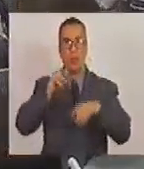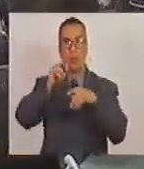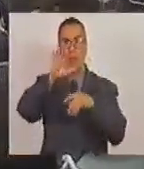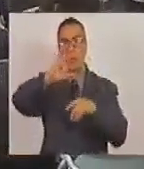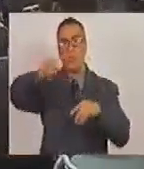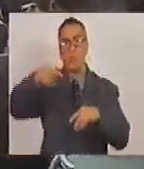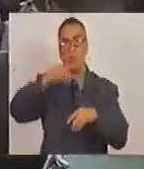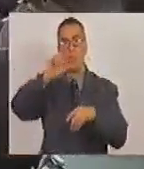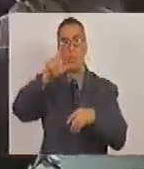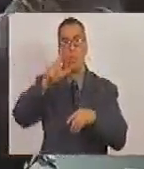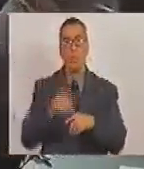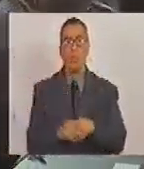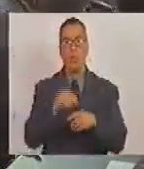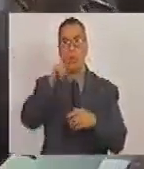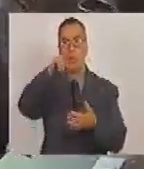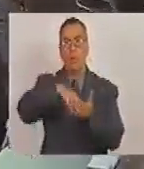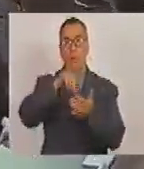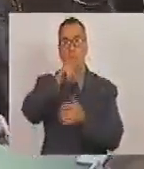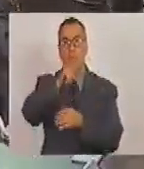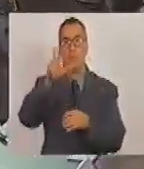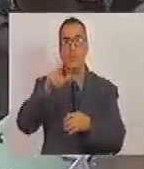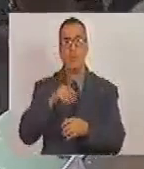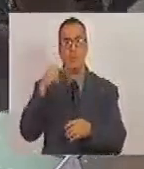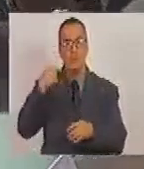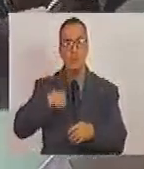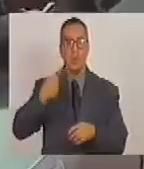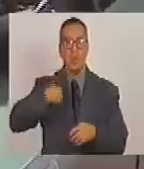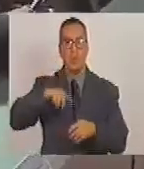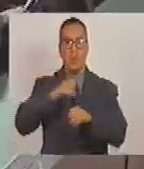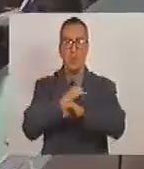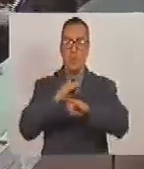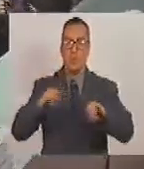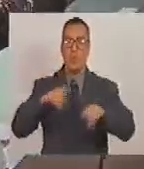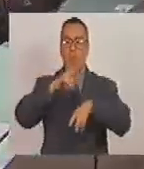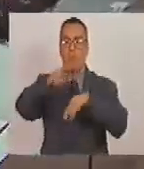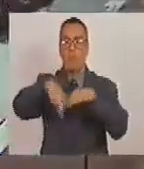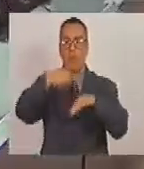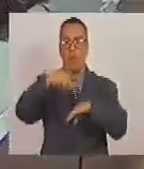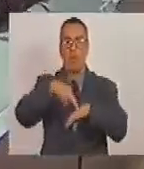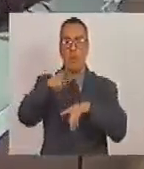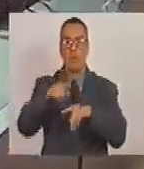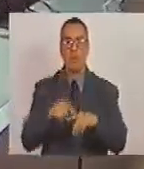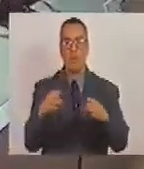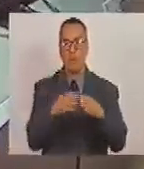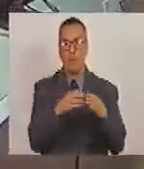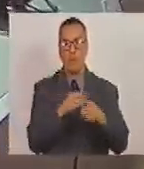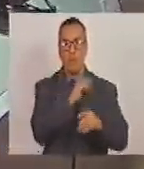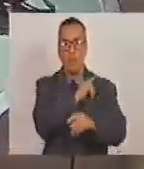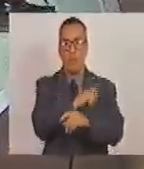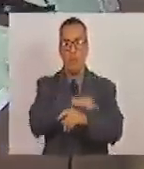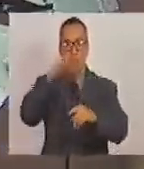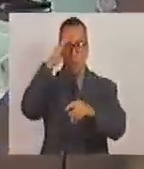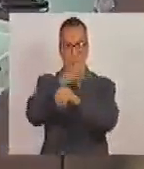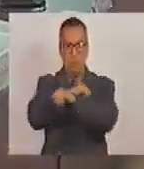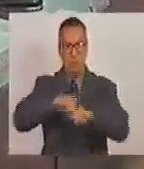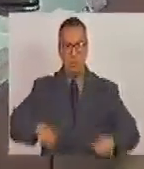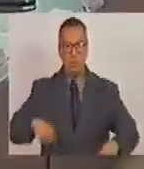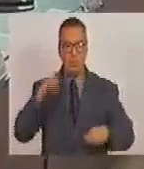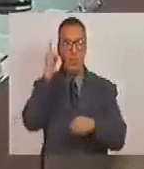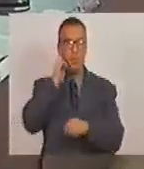5 de julio de 2023, día de nuestra independencia nacional y de la gloriosa Fuerza Armada Nacional